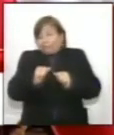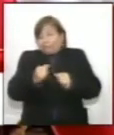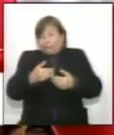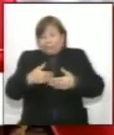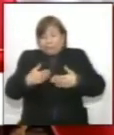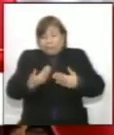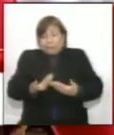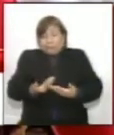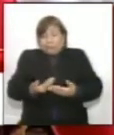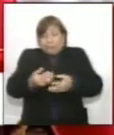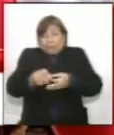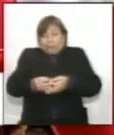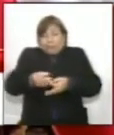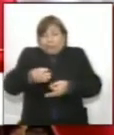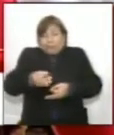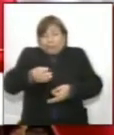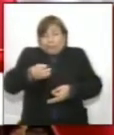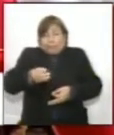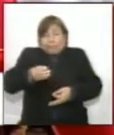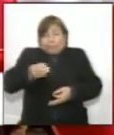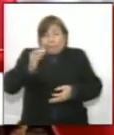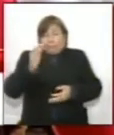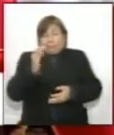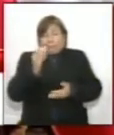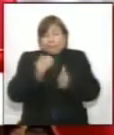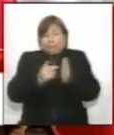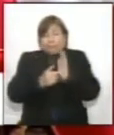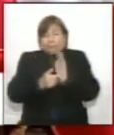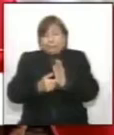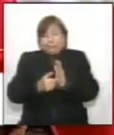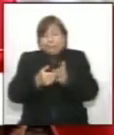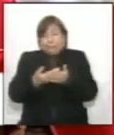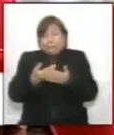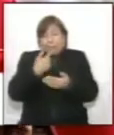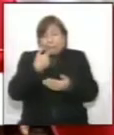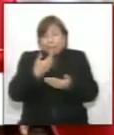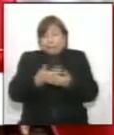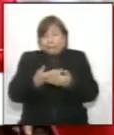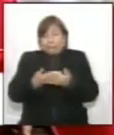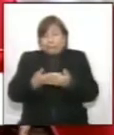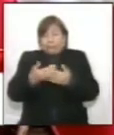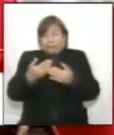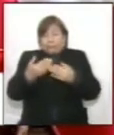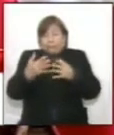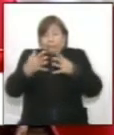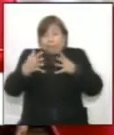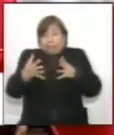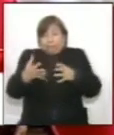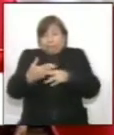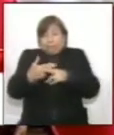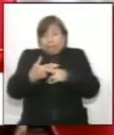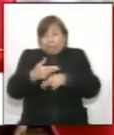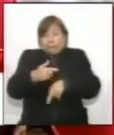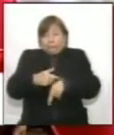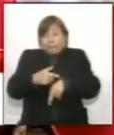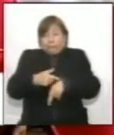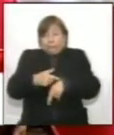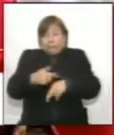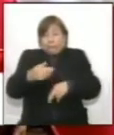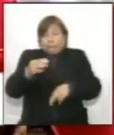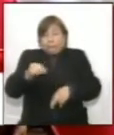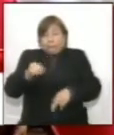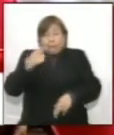haber postergado la presentación, porque eso fue una de las propuestas que le dijimos, que si él veía que el tiempo era muy corto, del